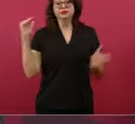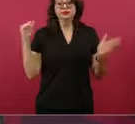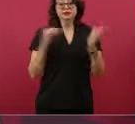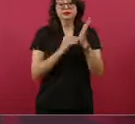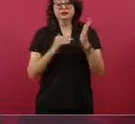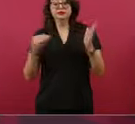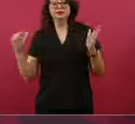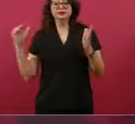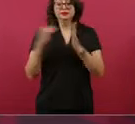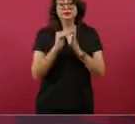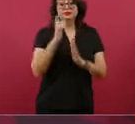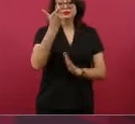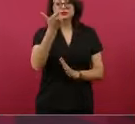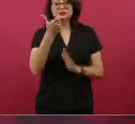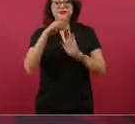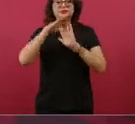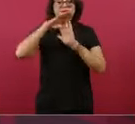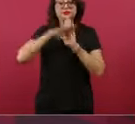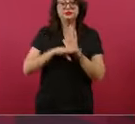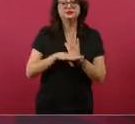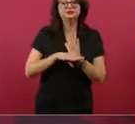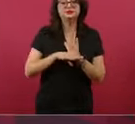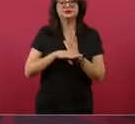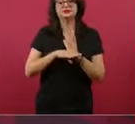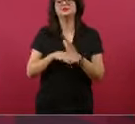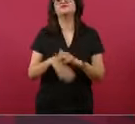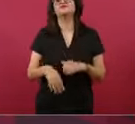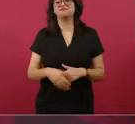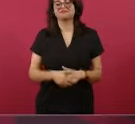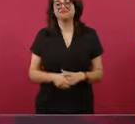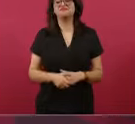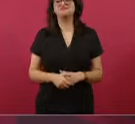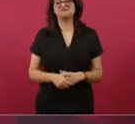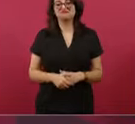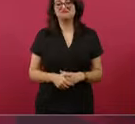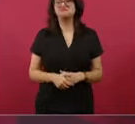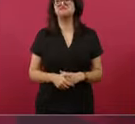40,000 millones de pesos nos ahorramos. Valió la pena aguantar